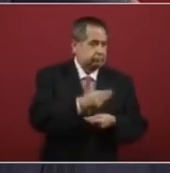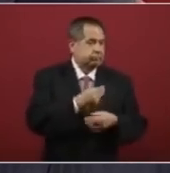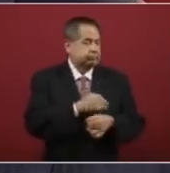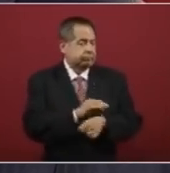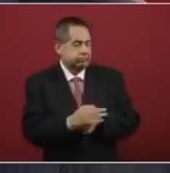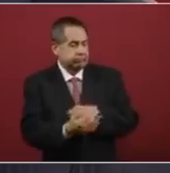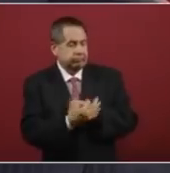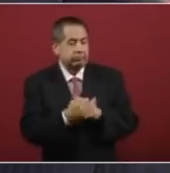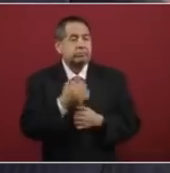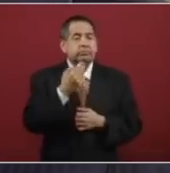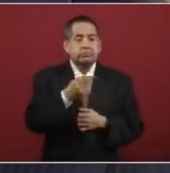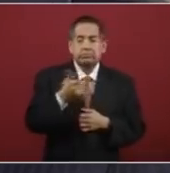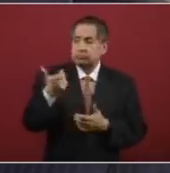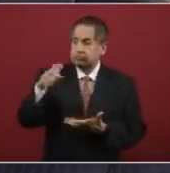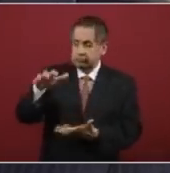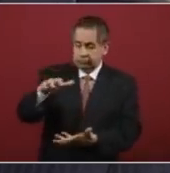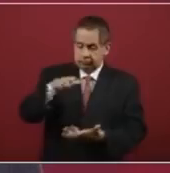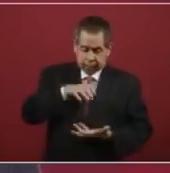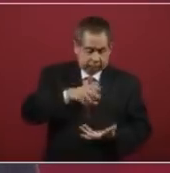con la nómina.